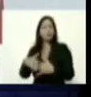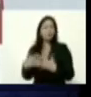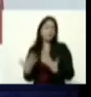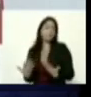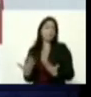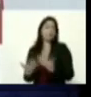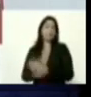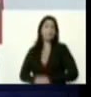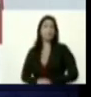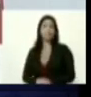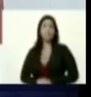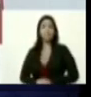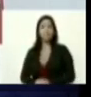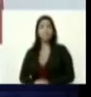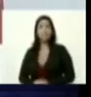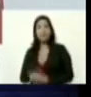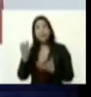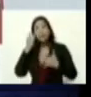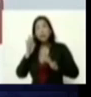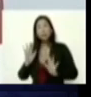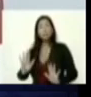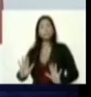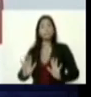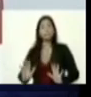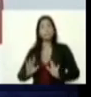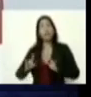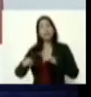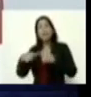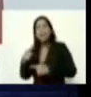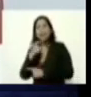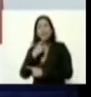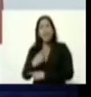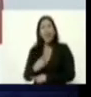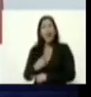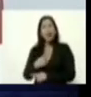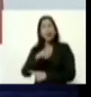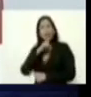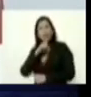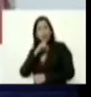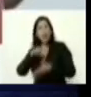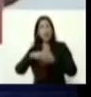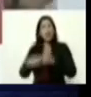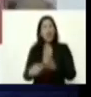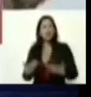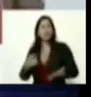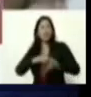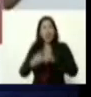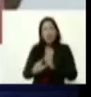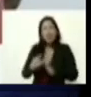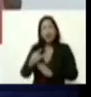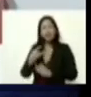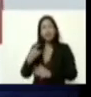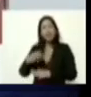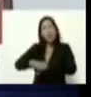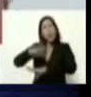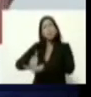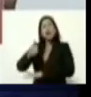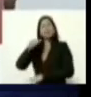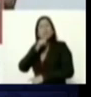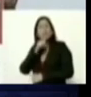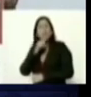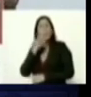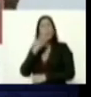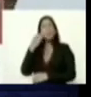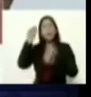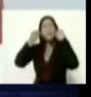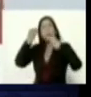es un país que todo lo día vive en huelga un país que tiene más de 56 millones de gente corriendo por el mundo porque no aguantan el hambre que